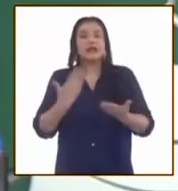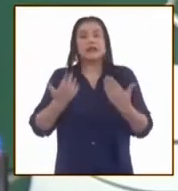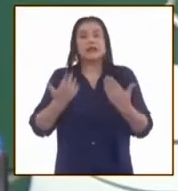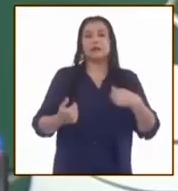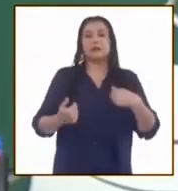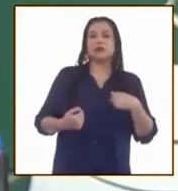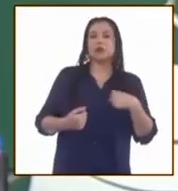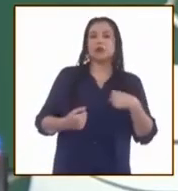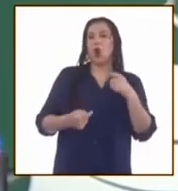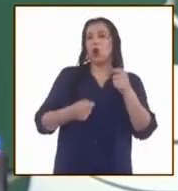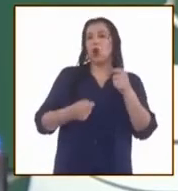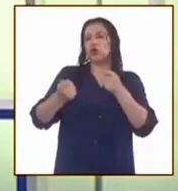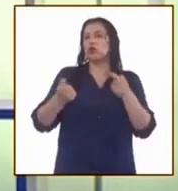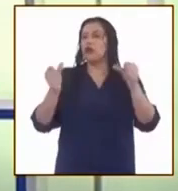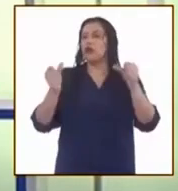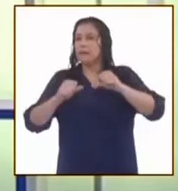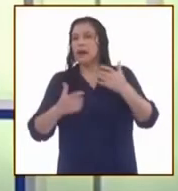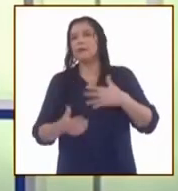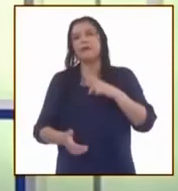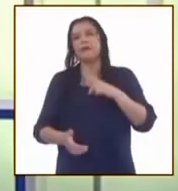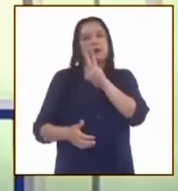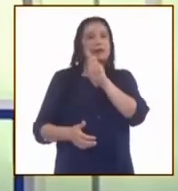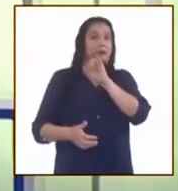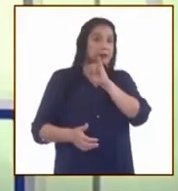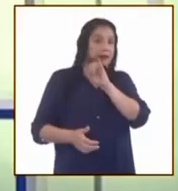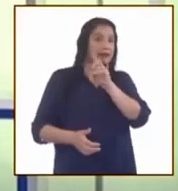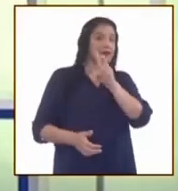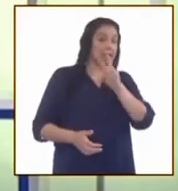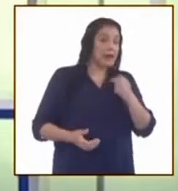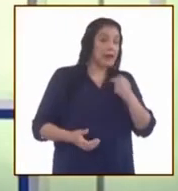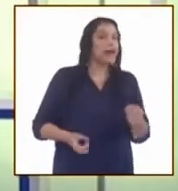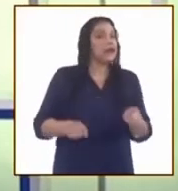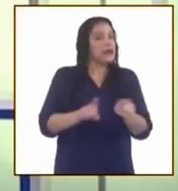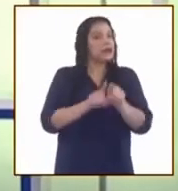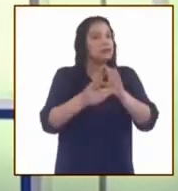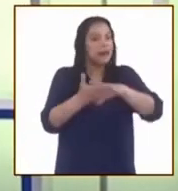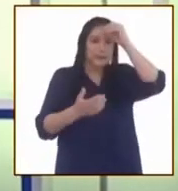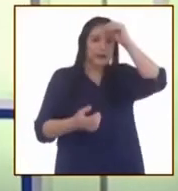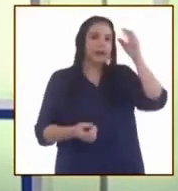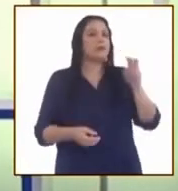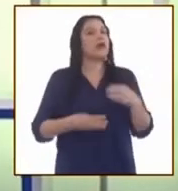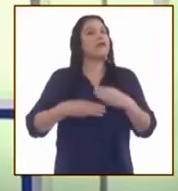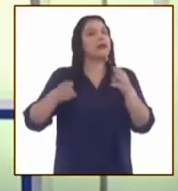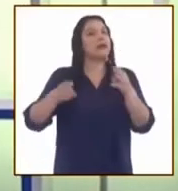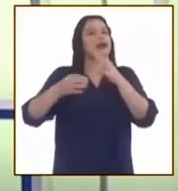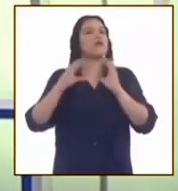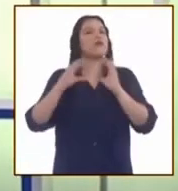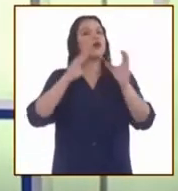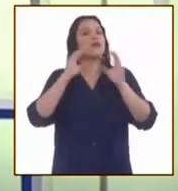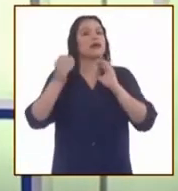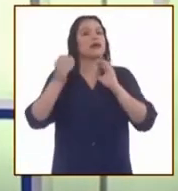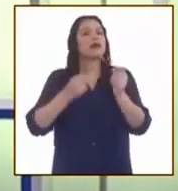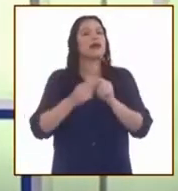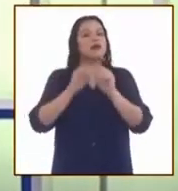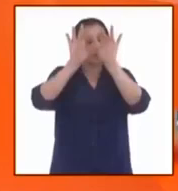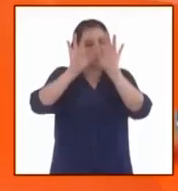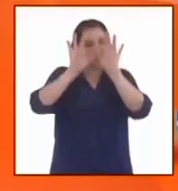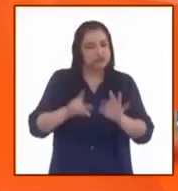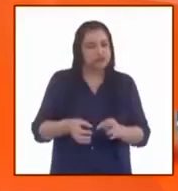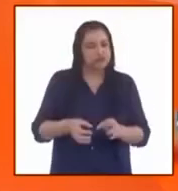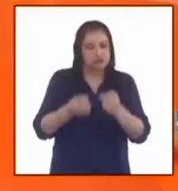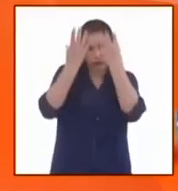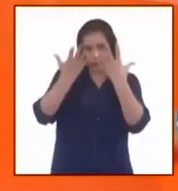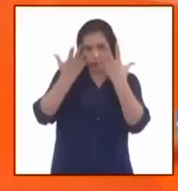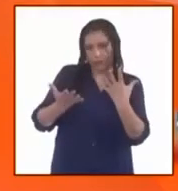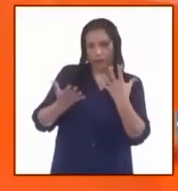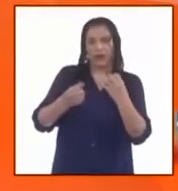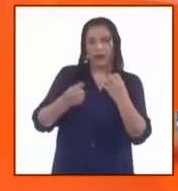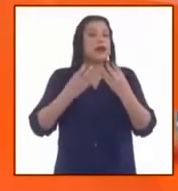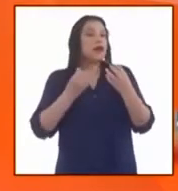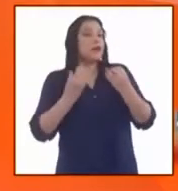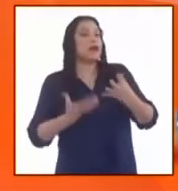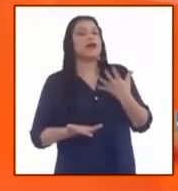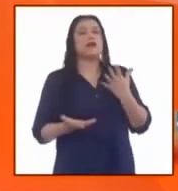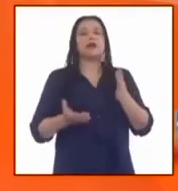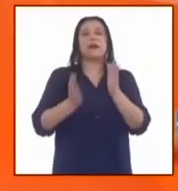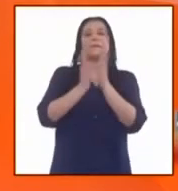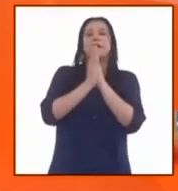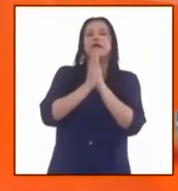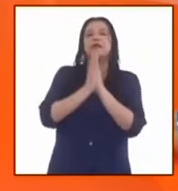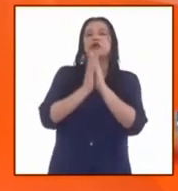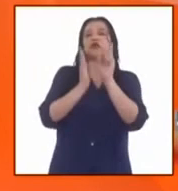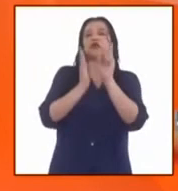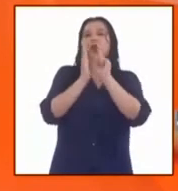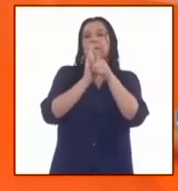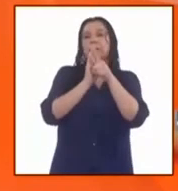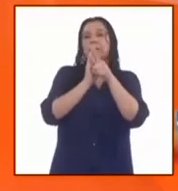midamos mal nuestras variables. Y aprendimos también la forma de comunicar nuestra indagación en un reporte. Bueno, chicas y chicos, les pedimos